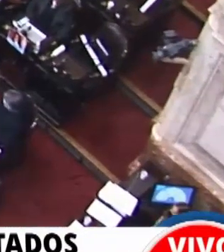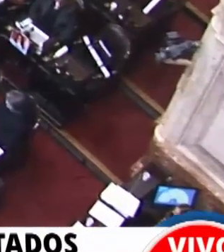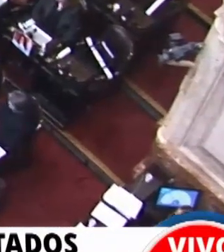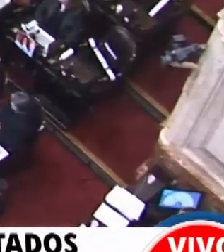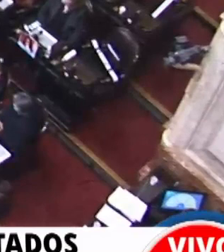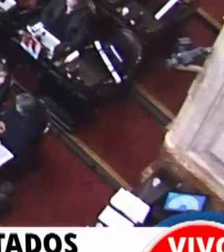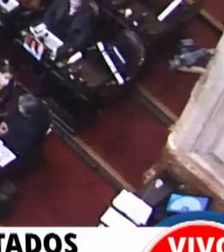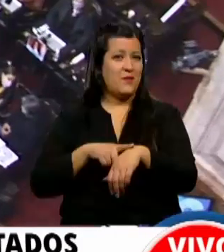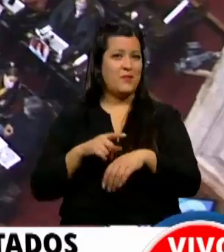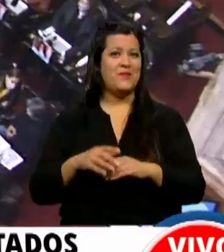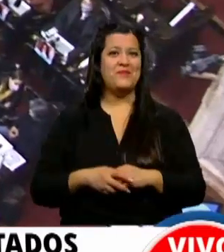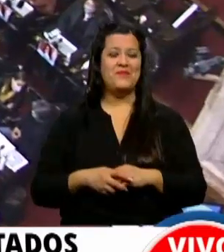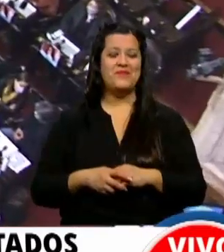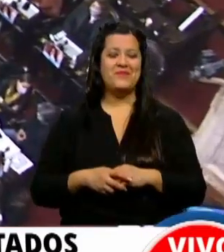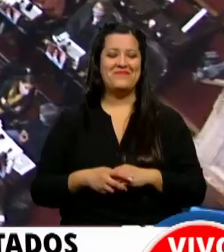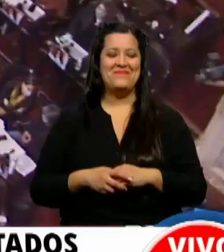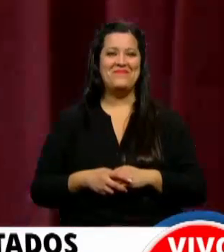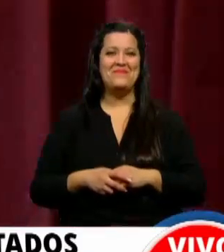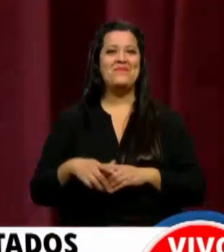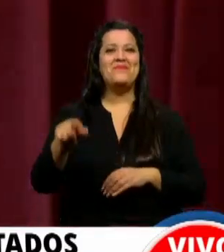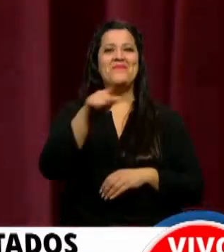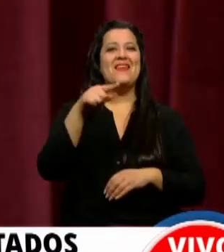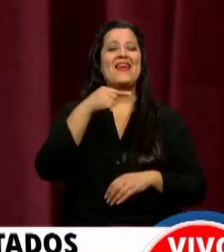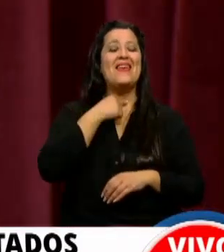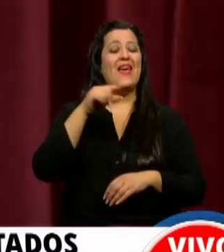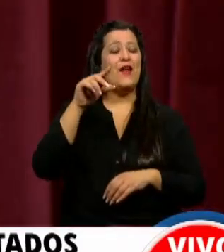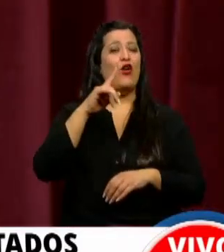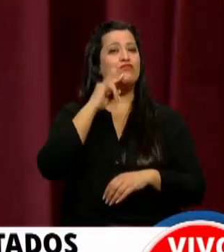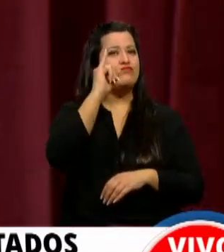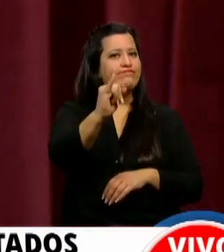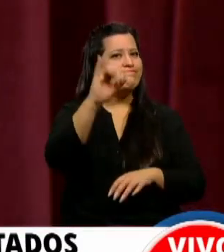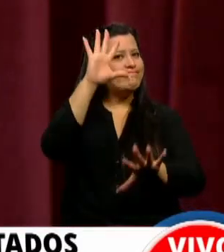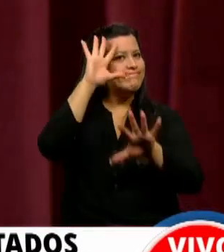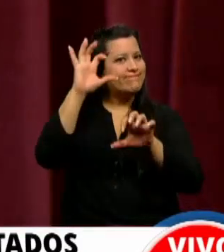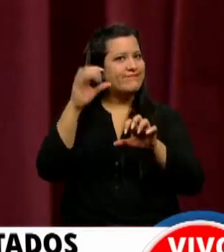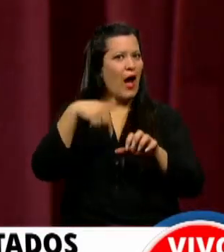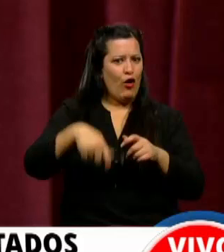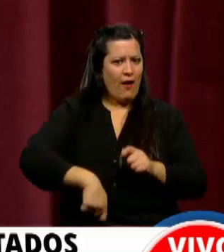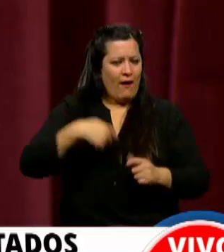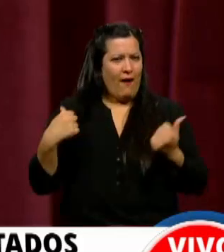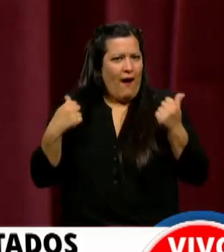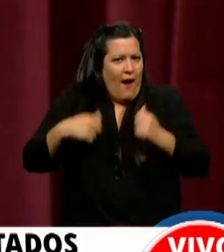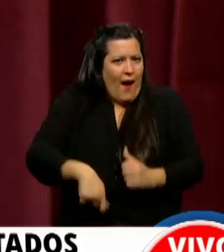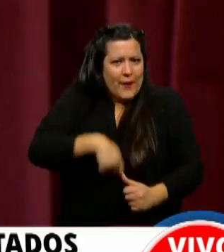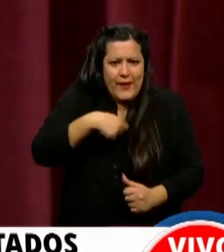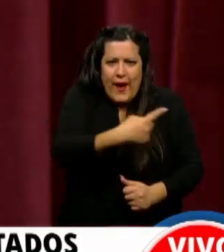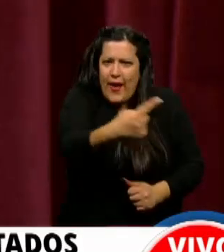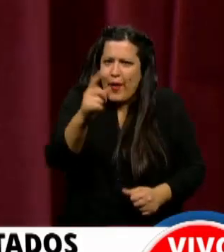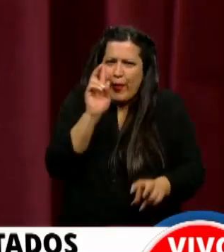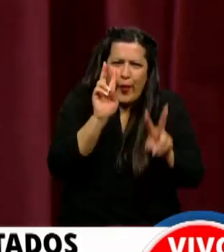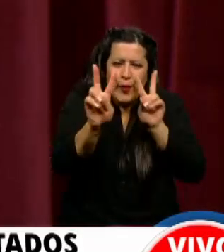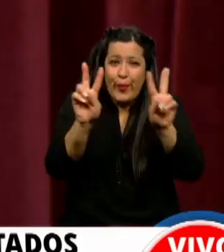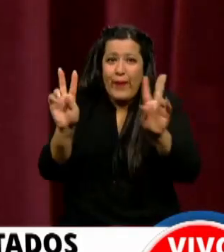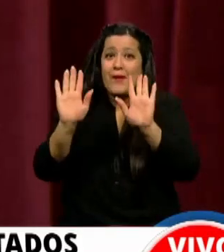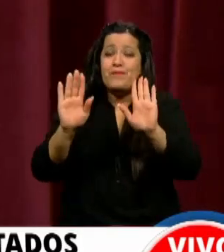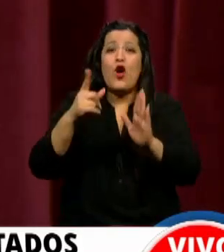Tiempo. Le quiero recordar a los señores diputados y diputadas que se están abrigando y aprontándose que